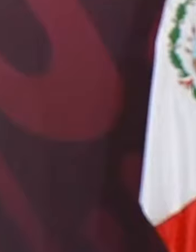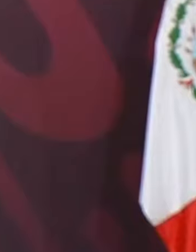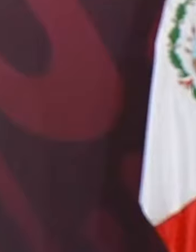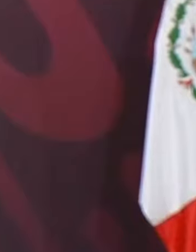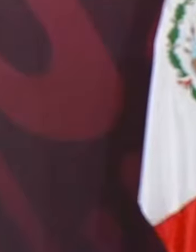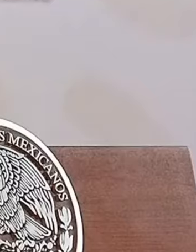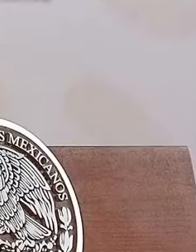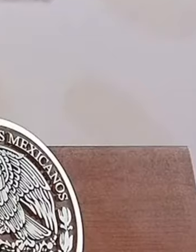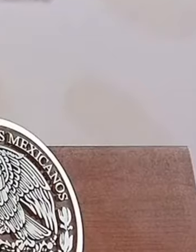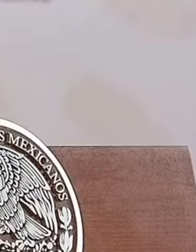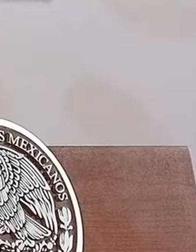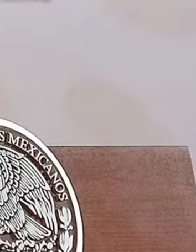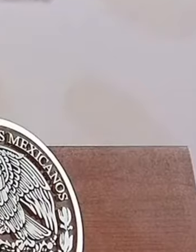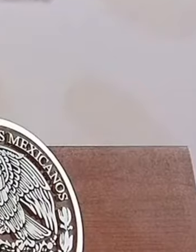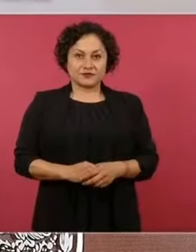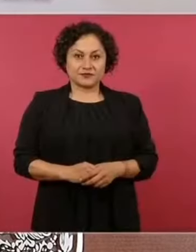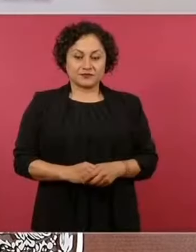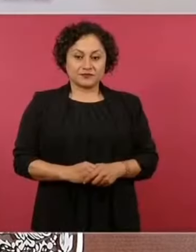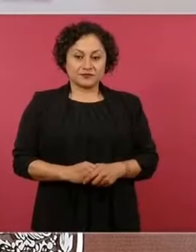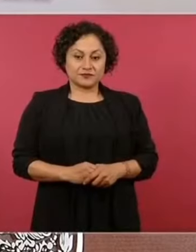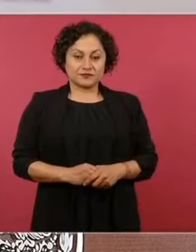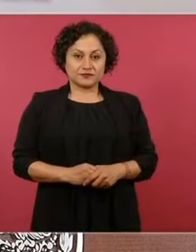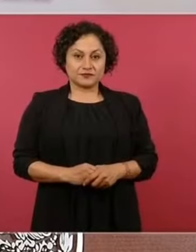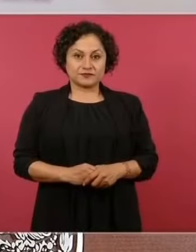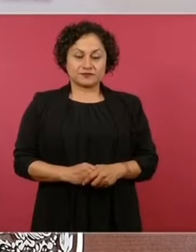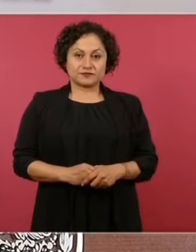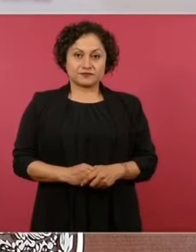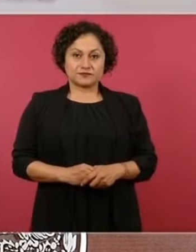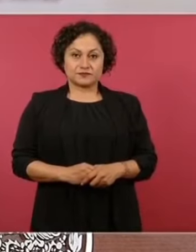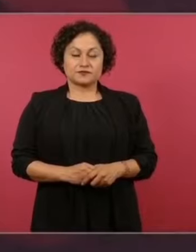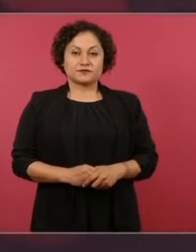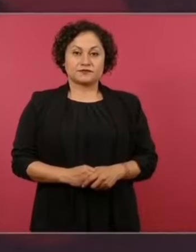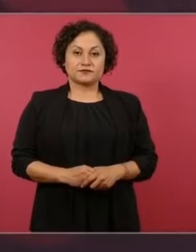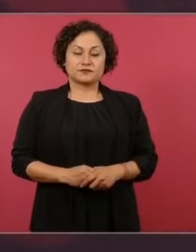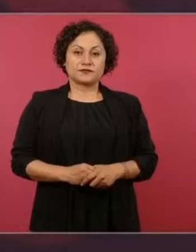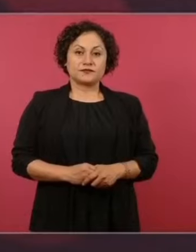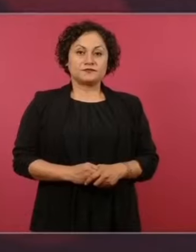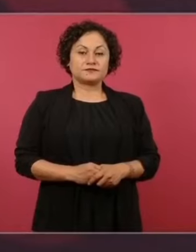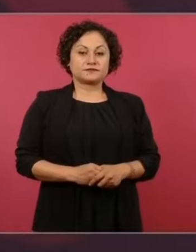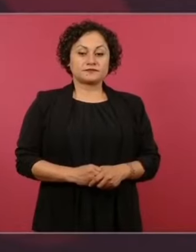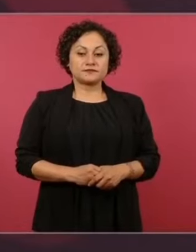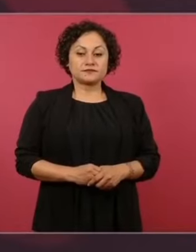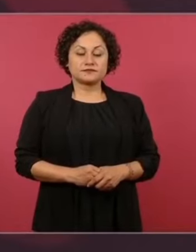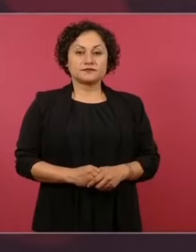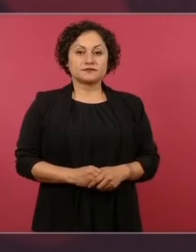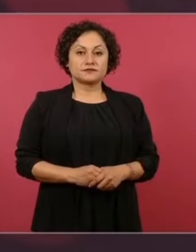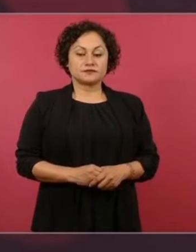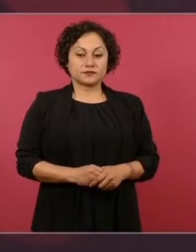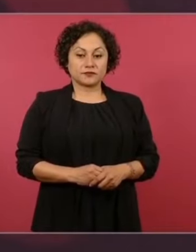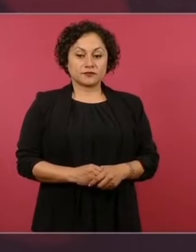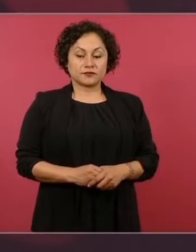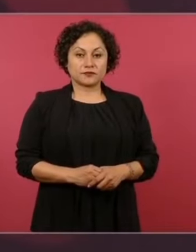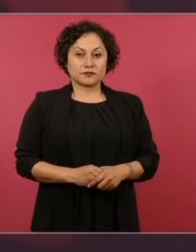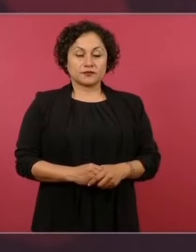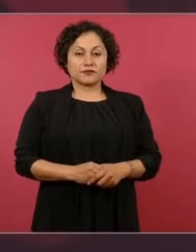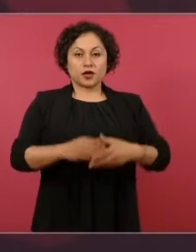la escuchar las porras que hay una e muy